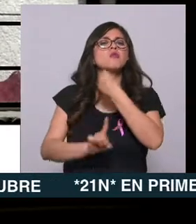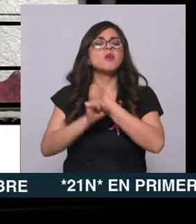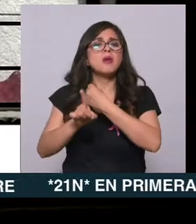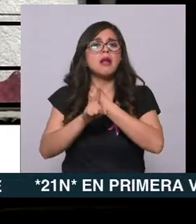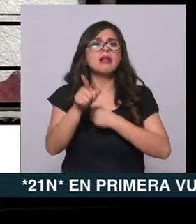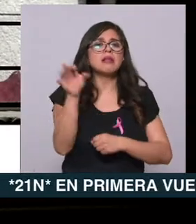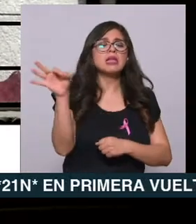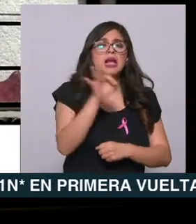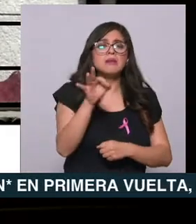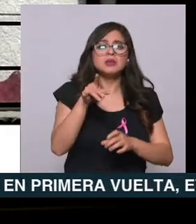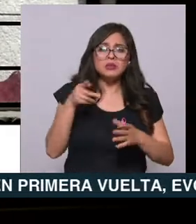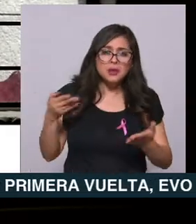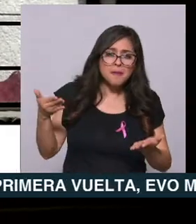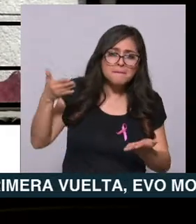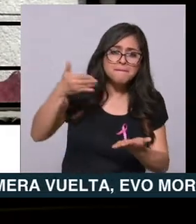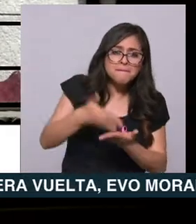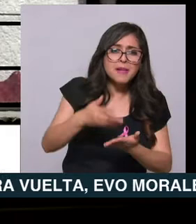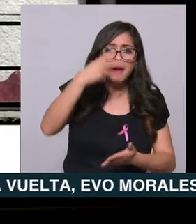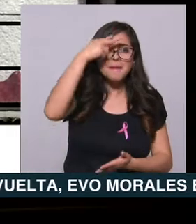te secuestren,